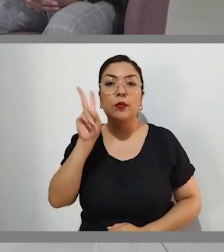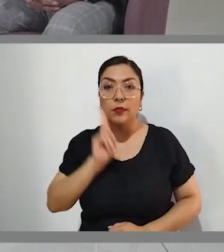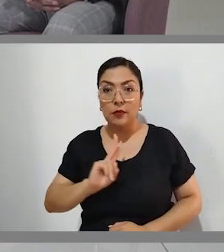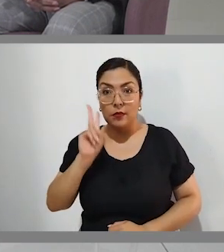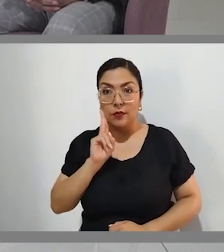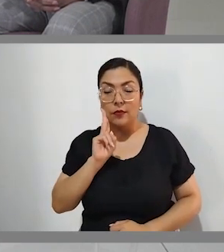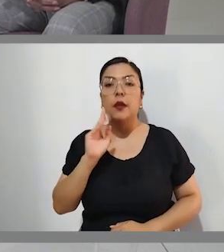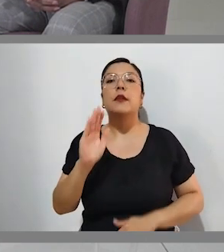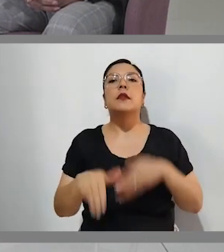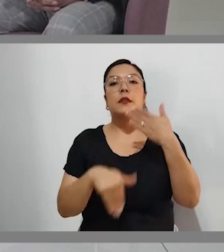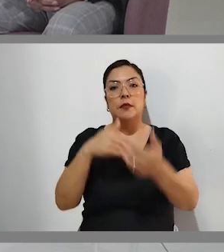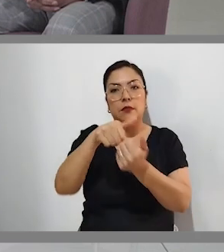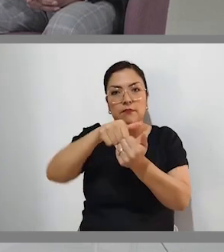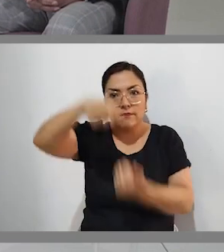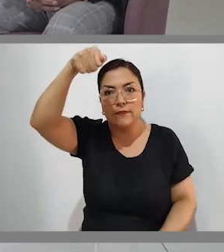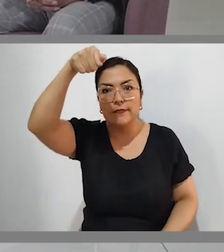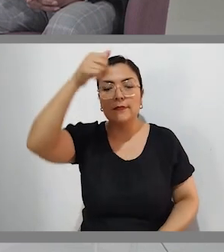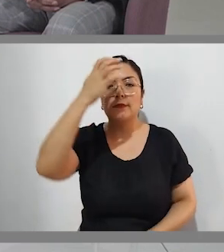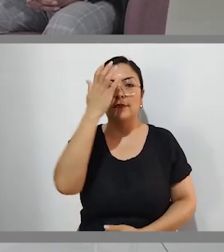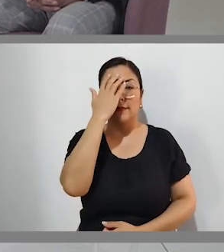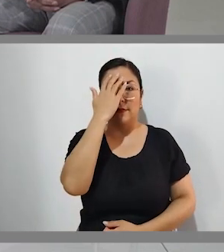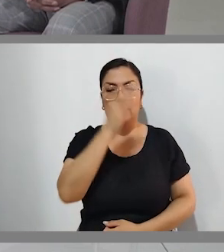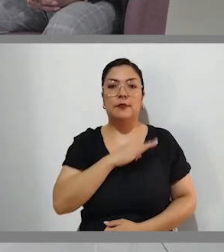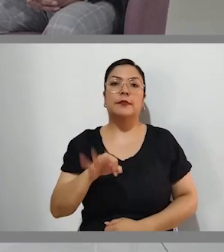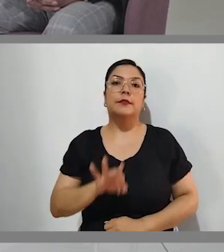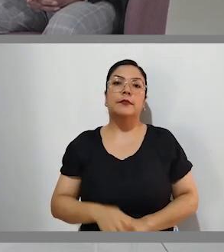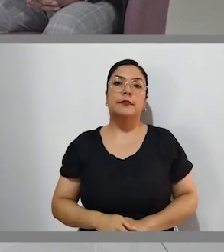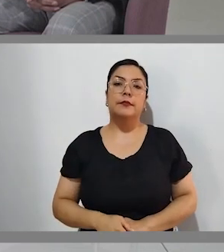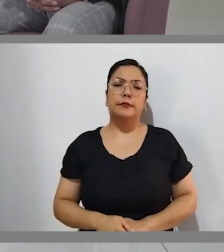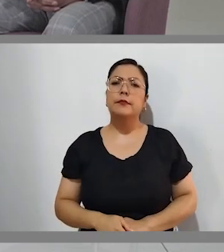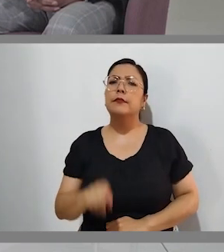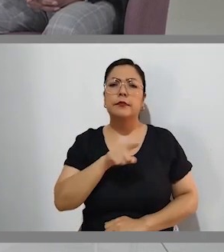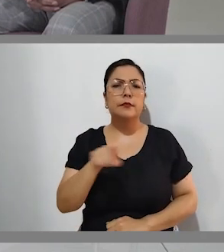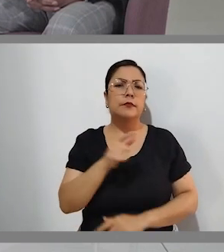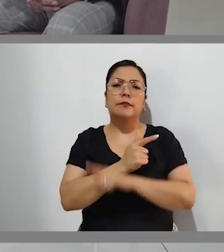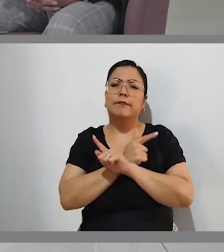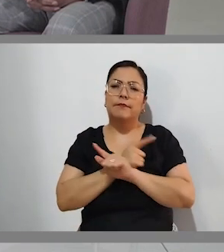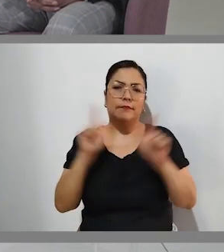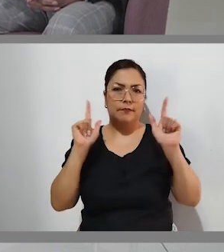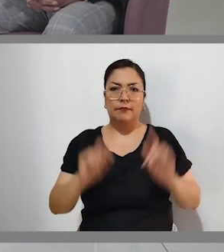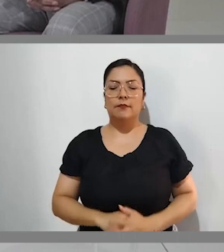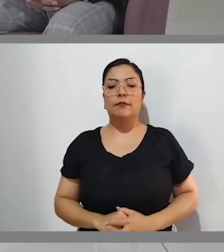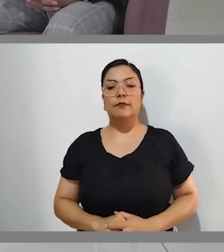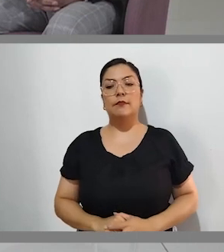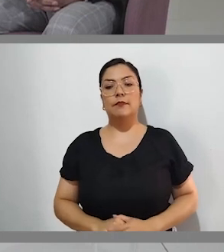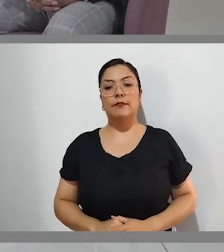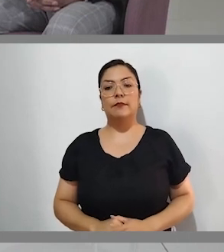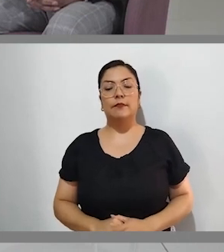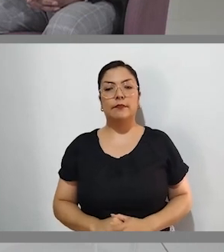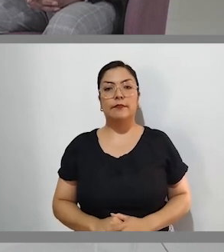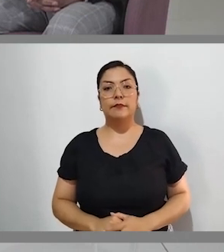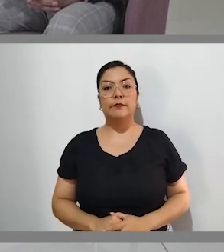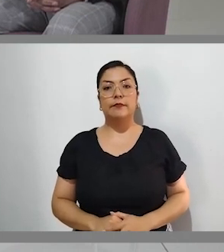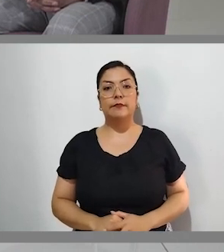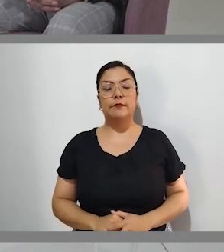y cierta de lo que ocurre, pero también obviamente están abiertos nuestros comités electorales, en fin, hay muchas opciones. Pero bueno, retomando